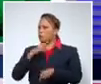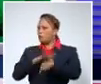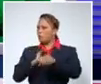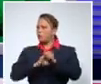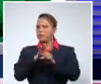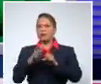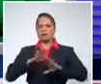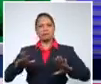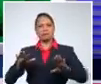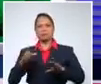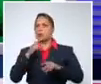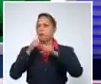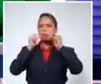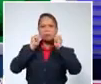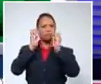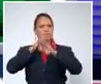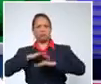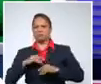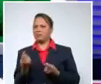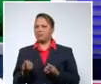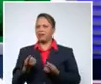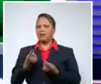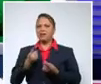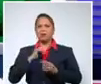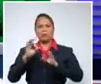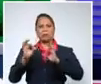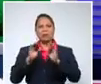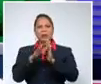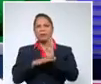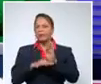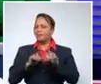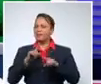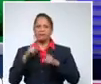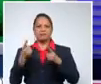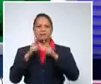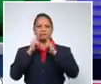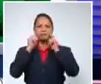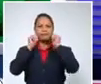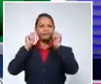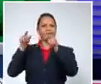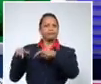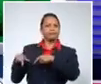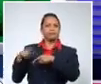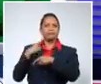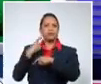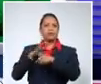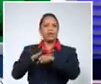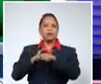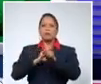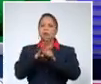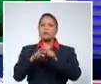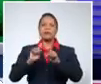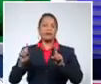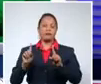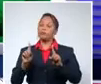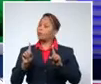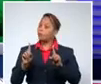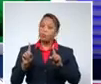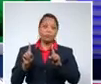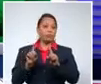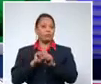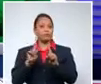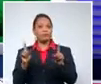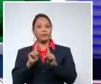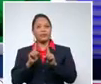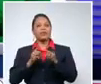yo no tengo que usar esto ni preocuparme. Y dejar claro, creo que siempre lo hemos manifestado,